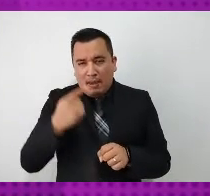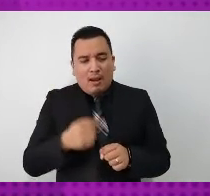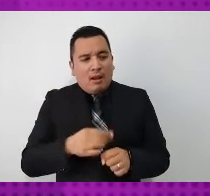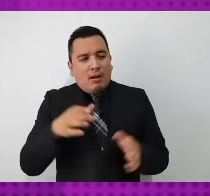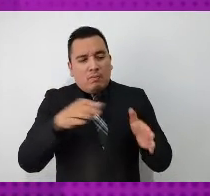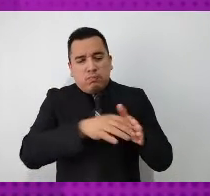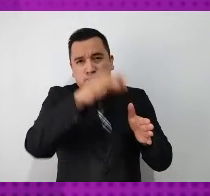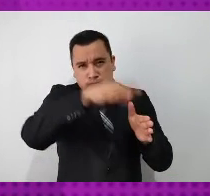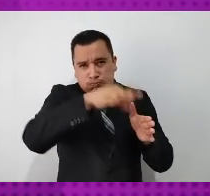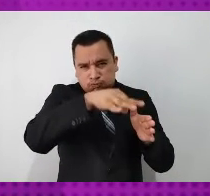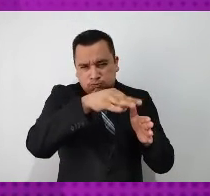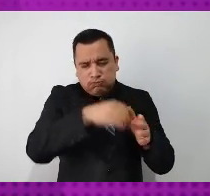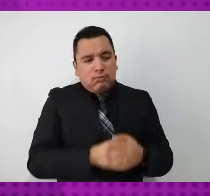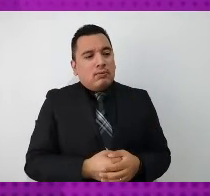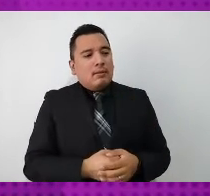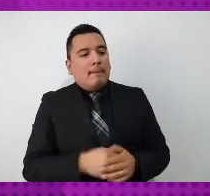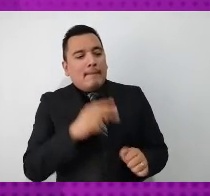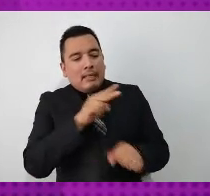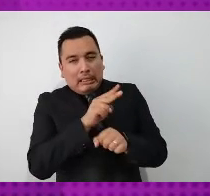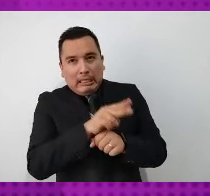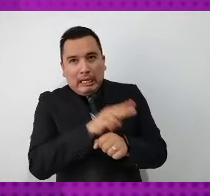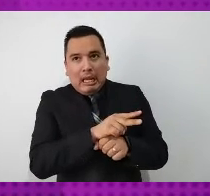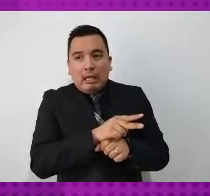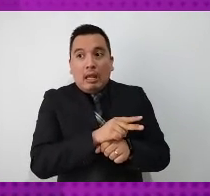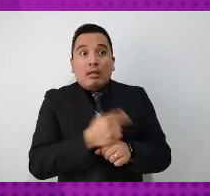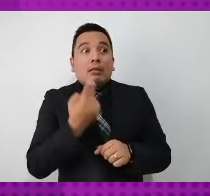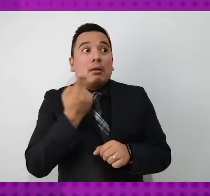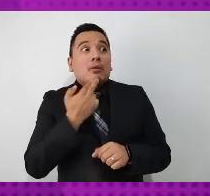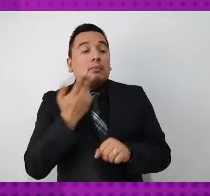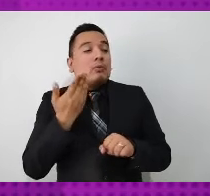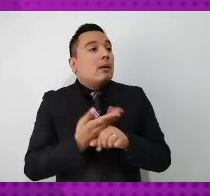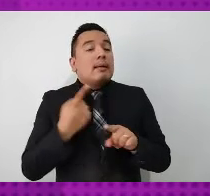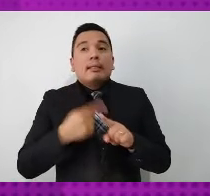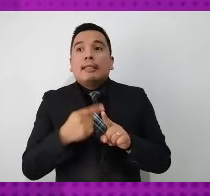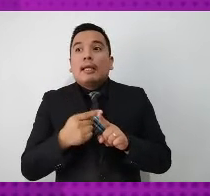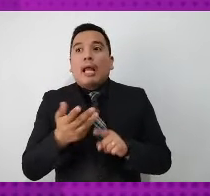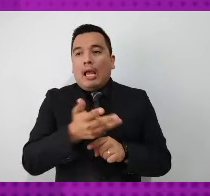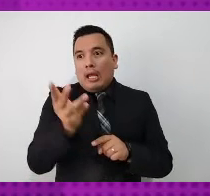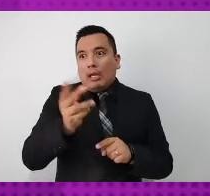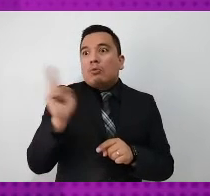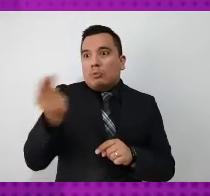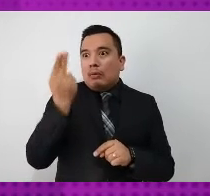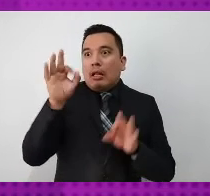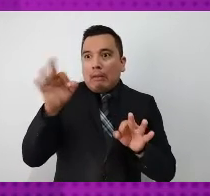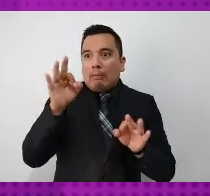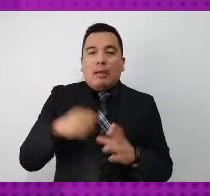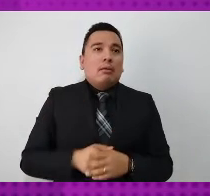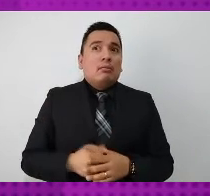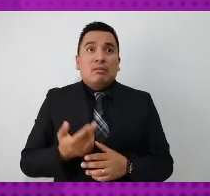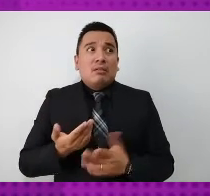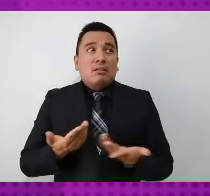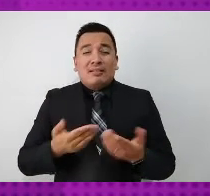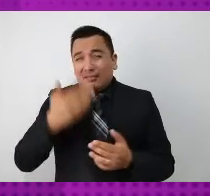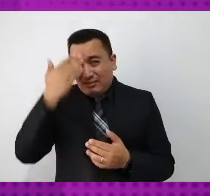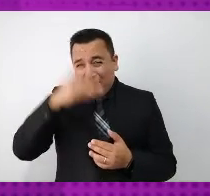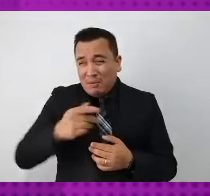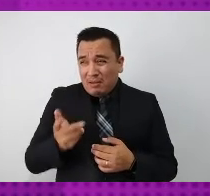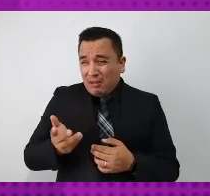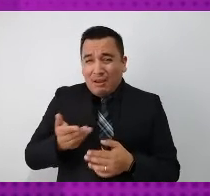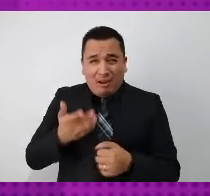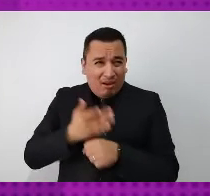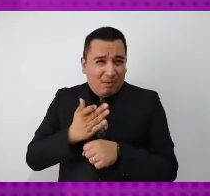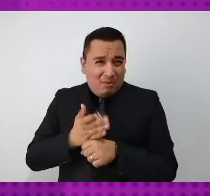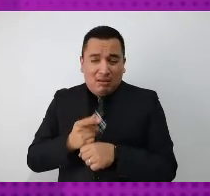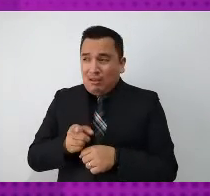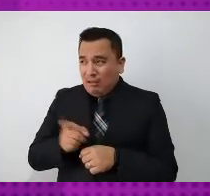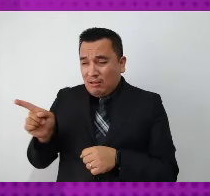un mayor nivel académico sí y entonces si nos vamos a las poblaciones este en